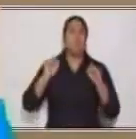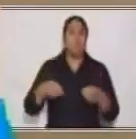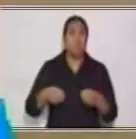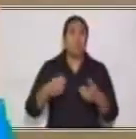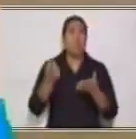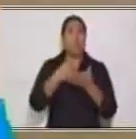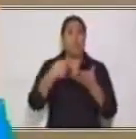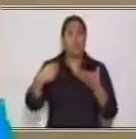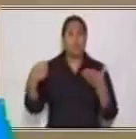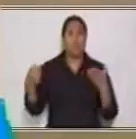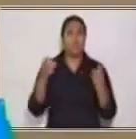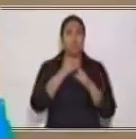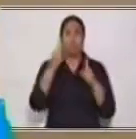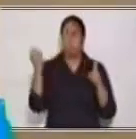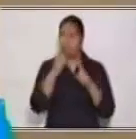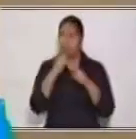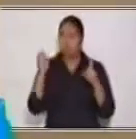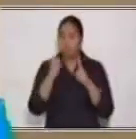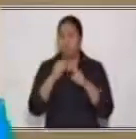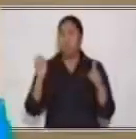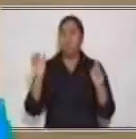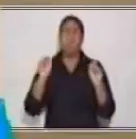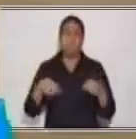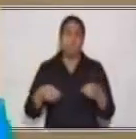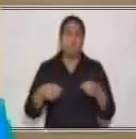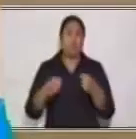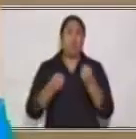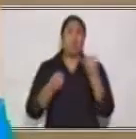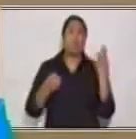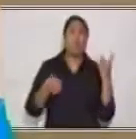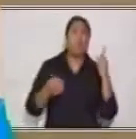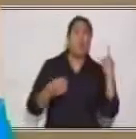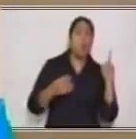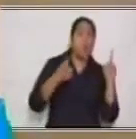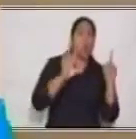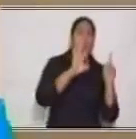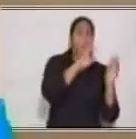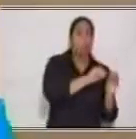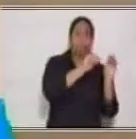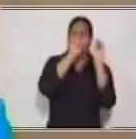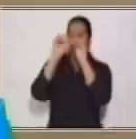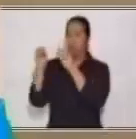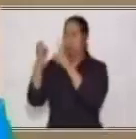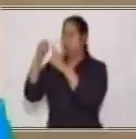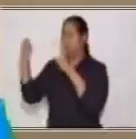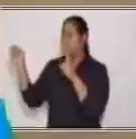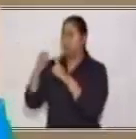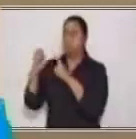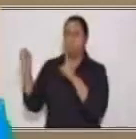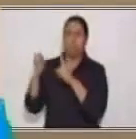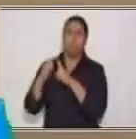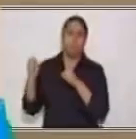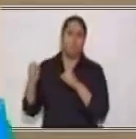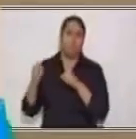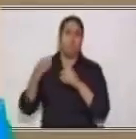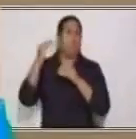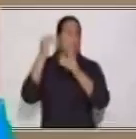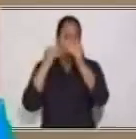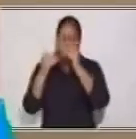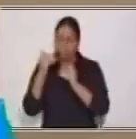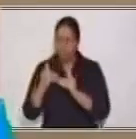texto. ¿Cuál es el texto? El número 1, el hombre sembró milpa y no la cuidó. Y así